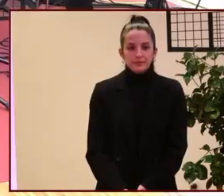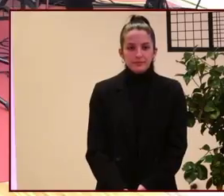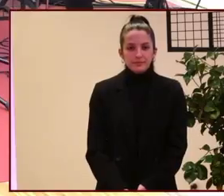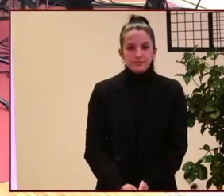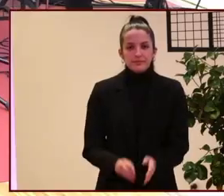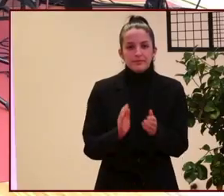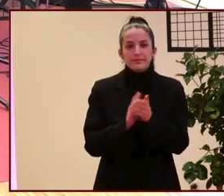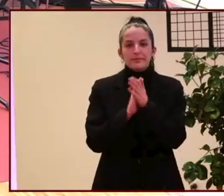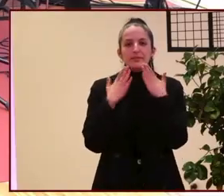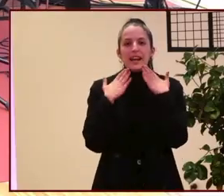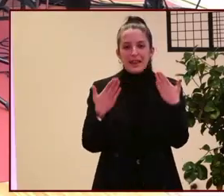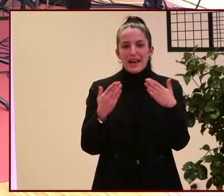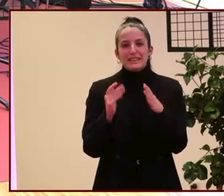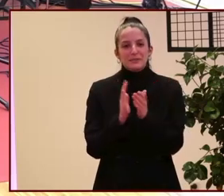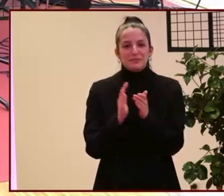gracias